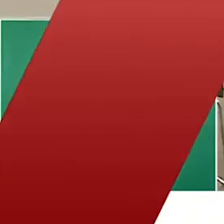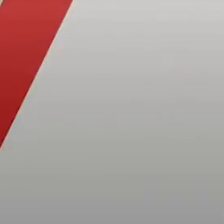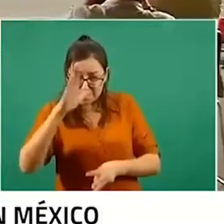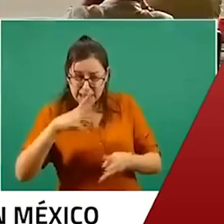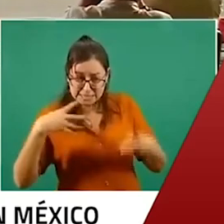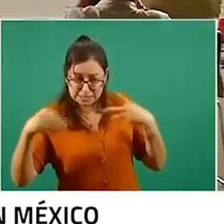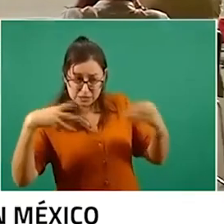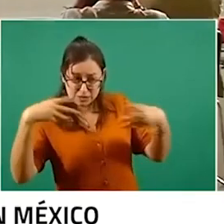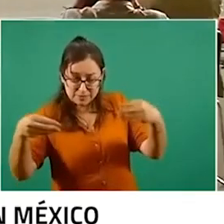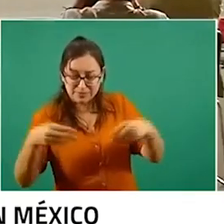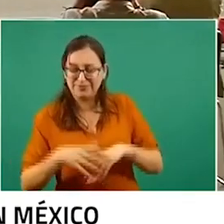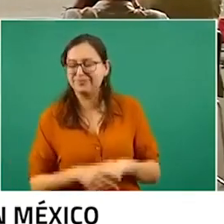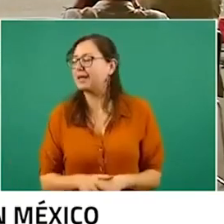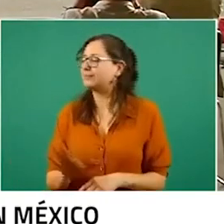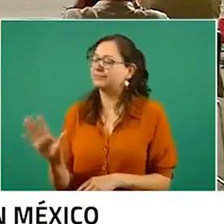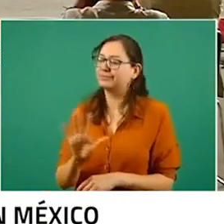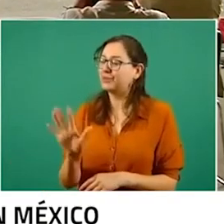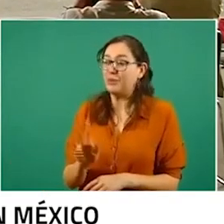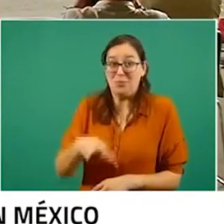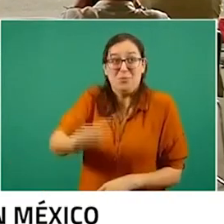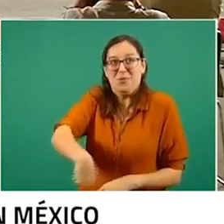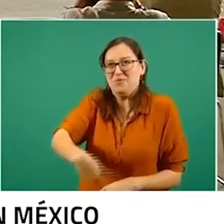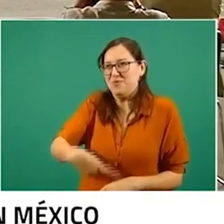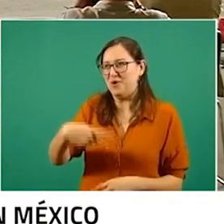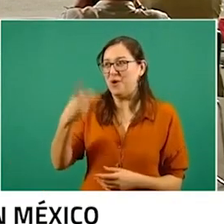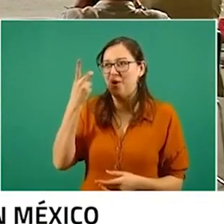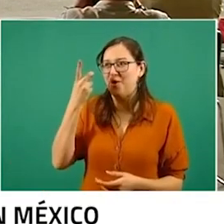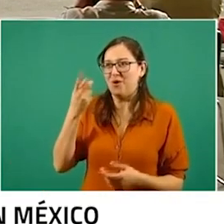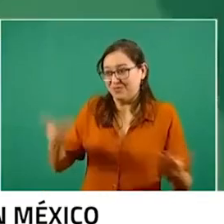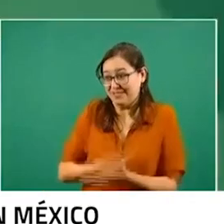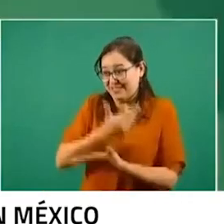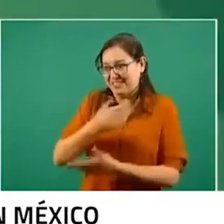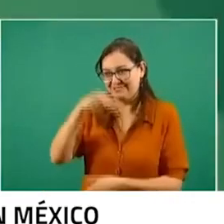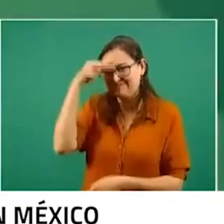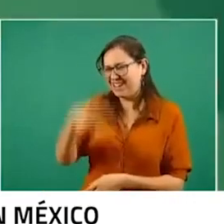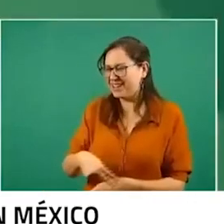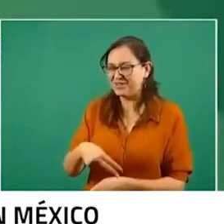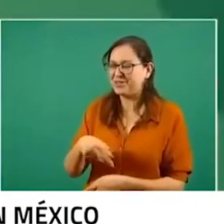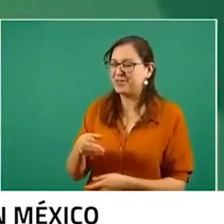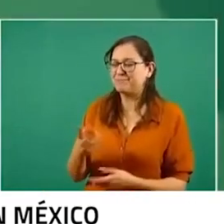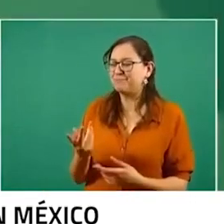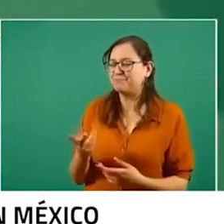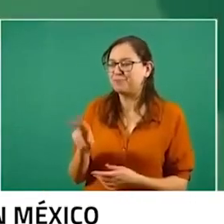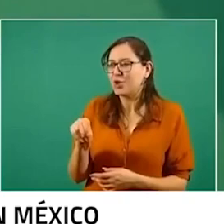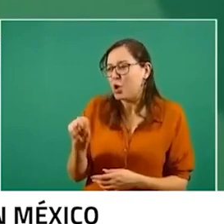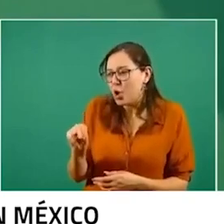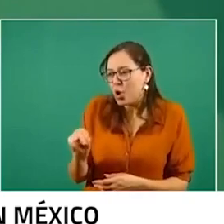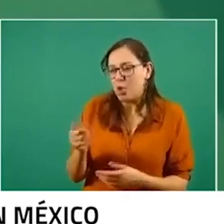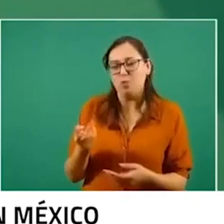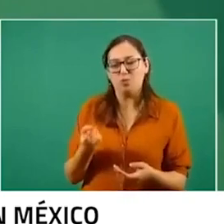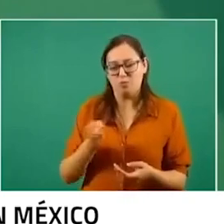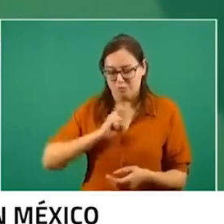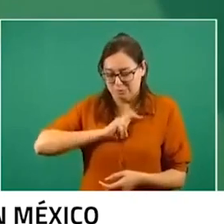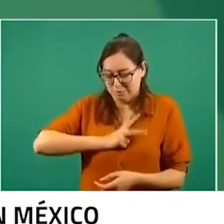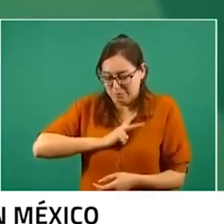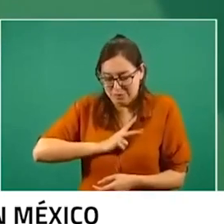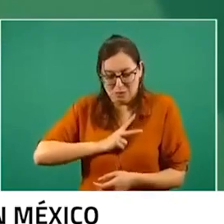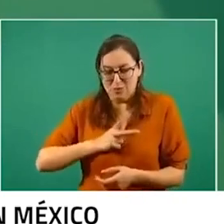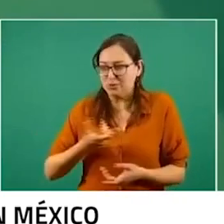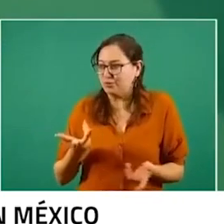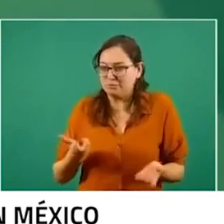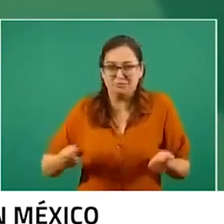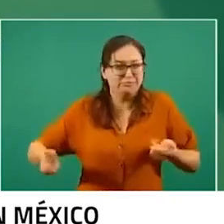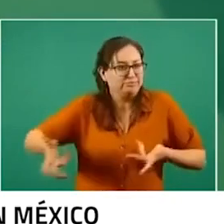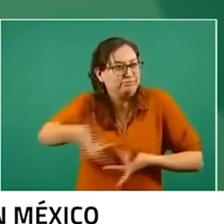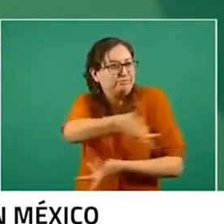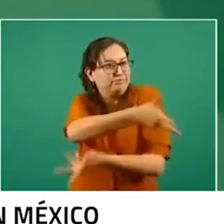Insisto, no es que sea una variante mexicana. Seguramente hay mutaciones de los virus que circulan en la población